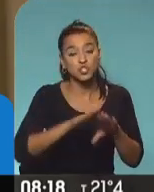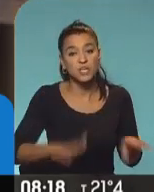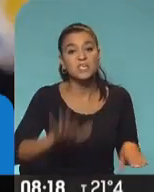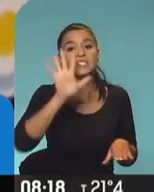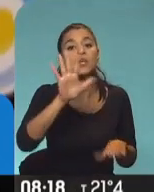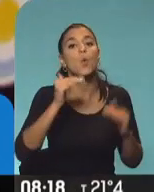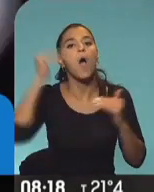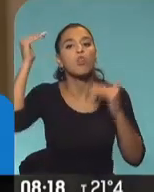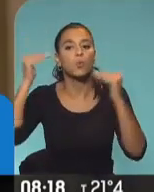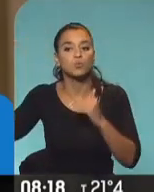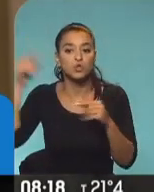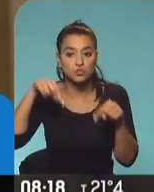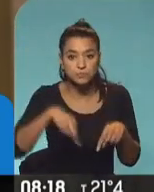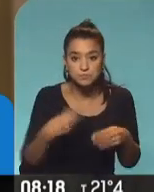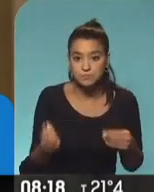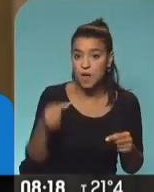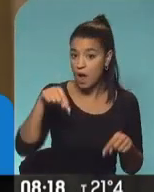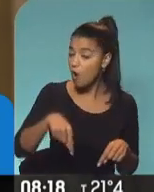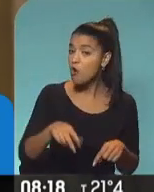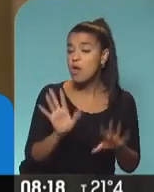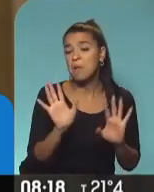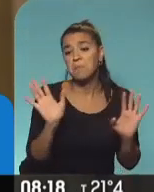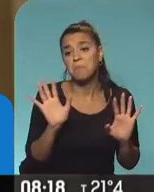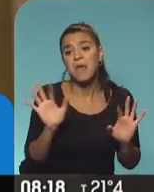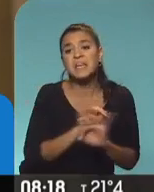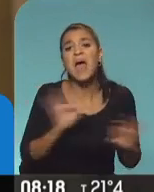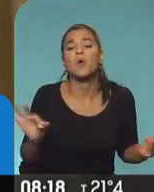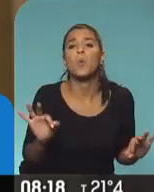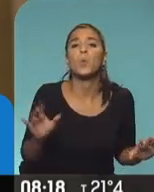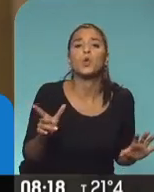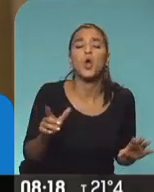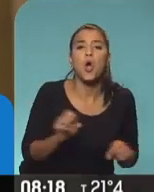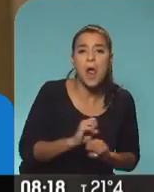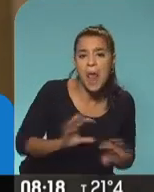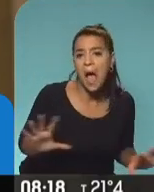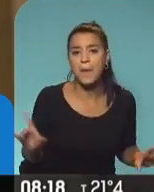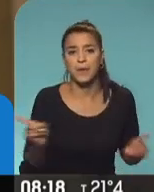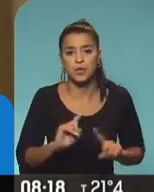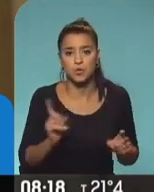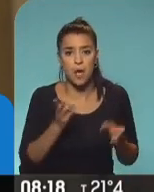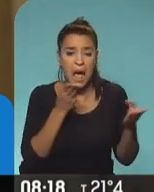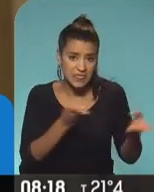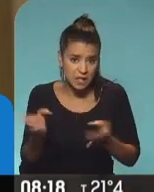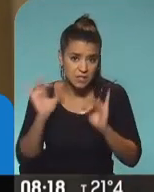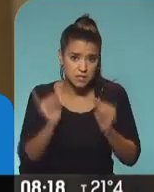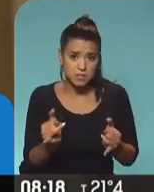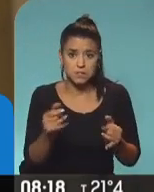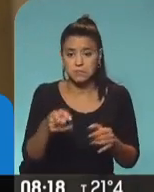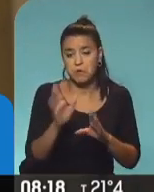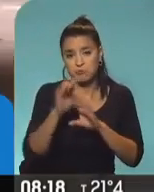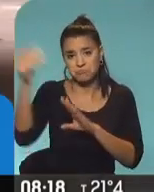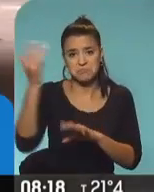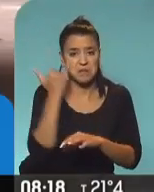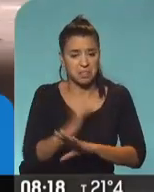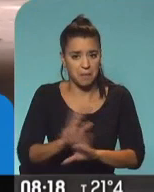adultos. ¿Cuál es el estado que revisten? Afortunadamente ninguno de los casos fue grave, y en razón de lo cual fueron atendidos y manejados ambulatoriamente.